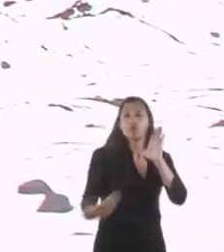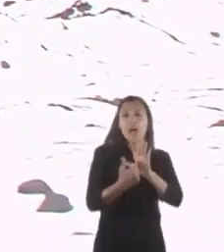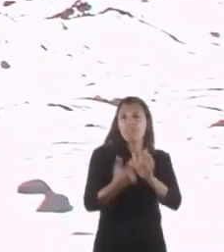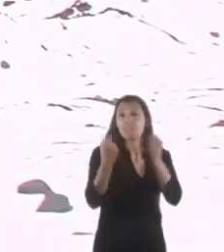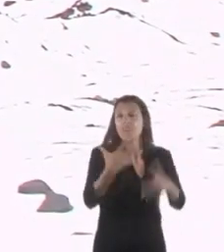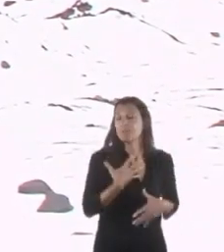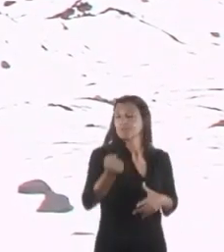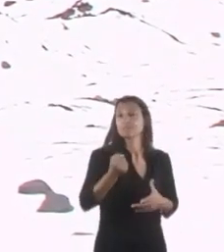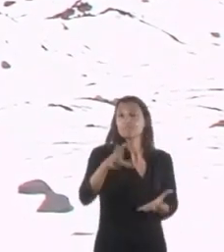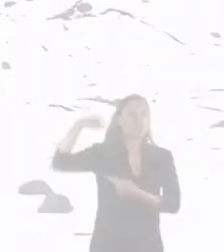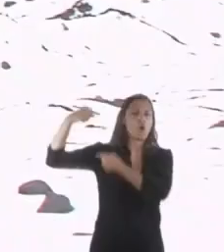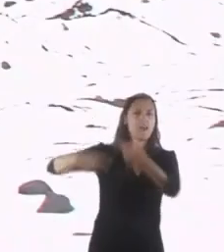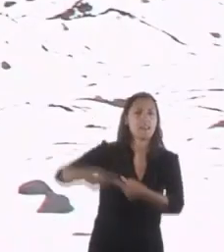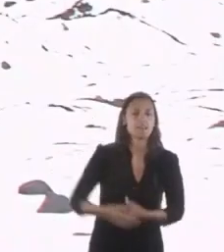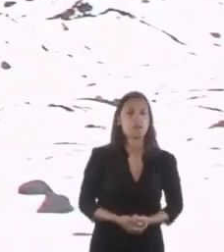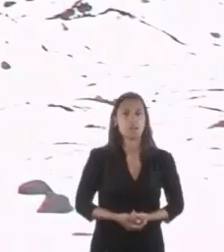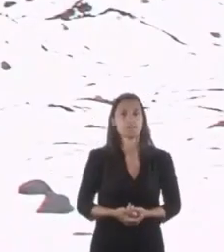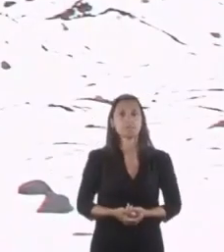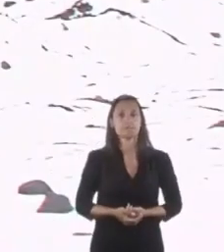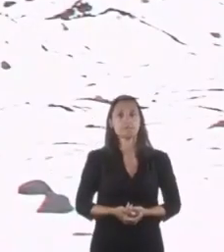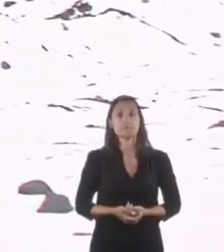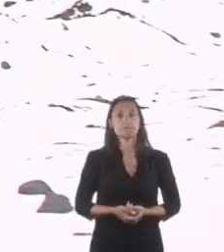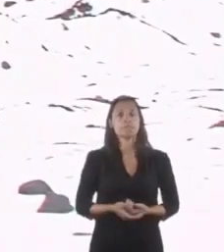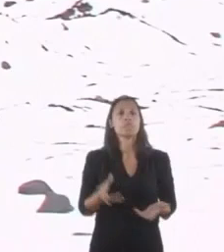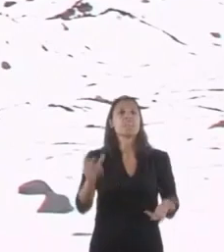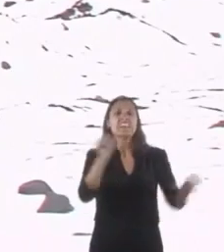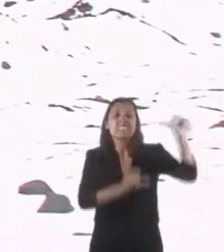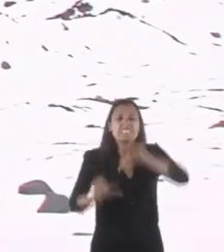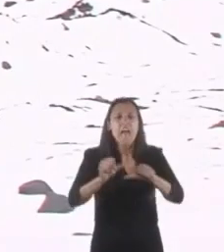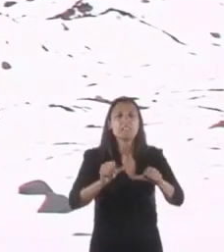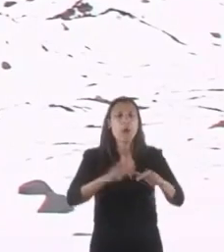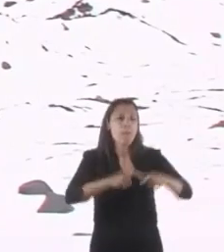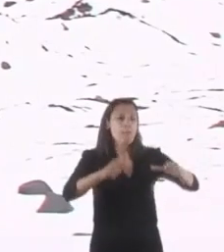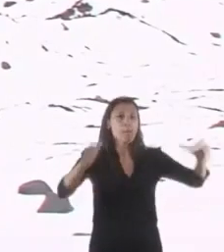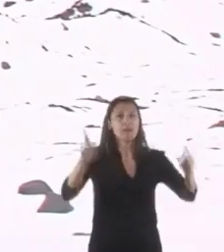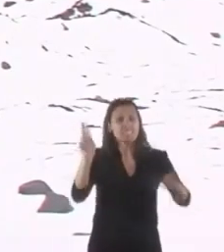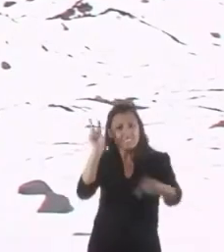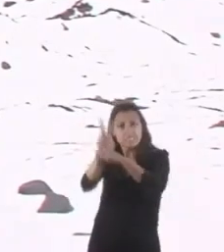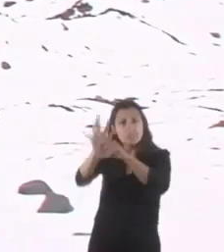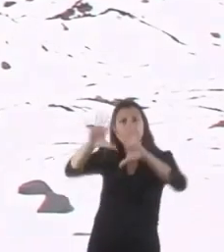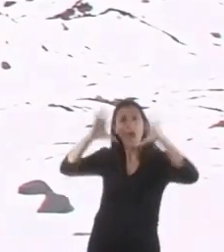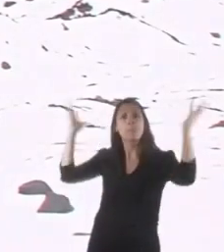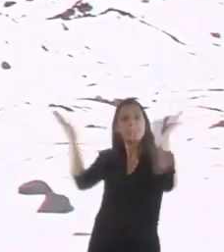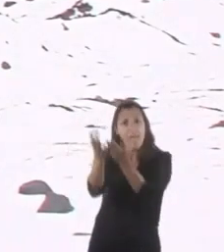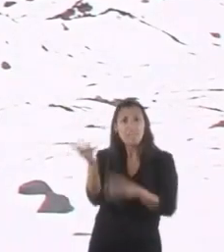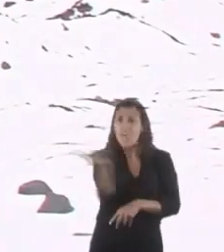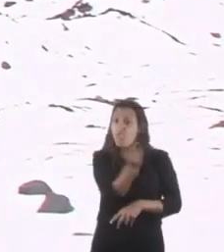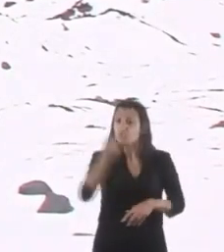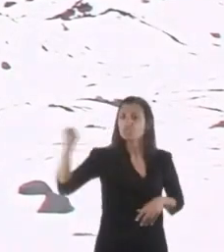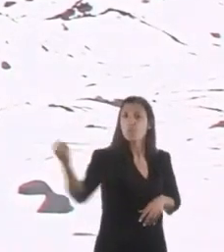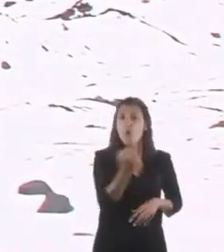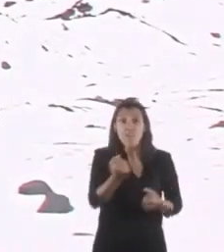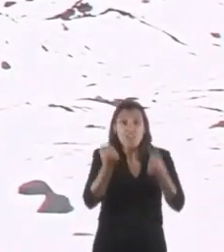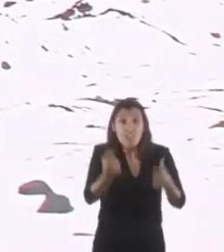soberanía territorial y política. Más y mejor ciencia y protección del medio ambiente significan